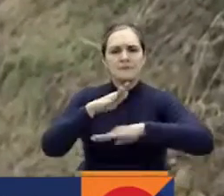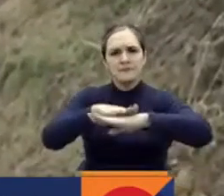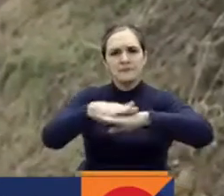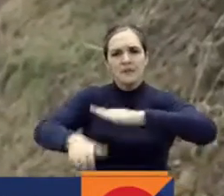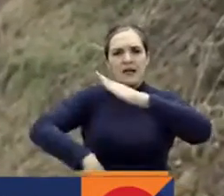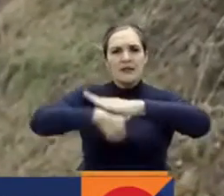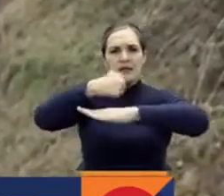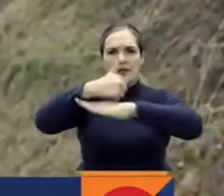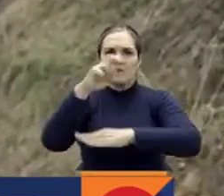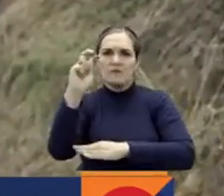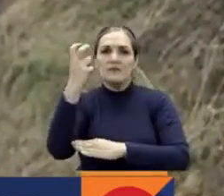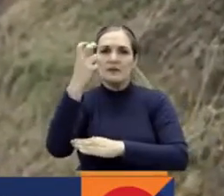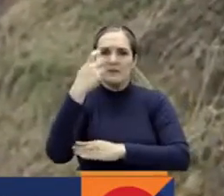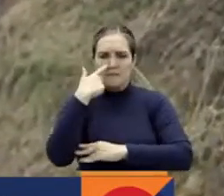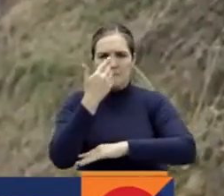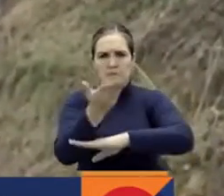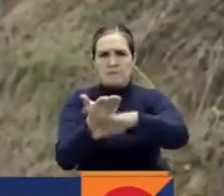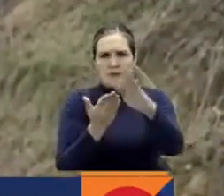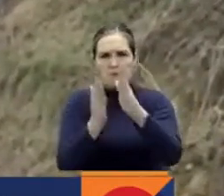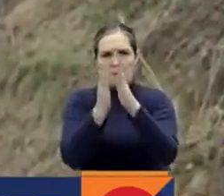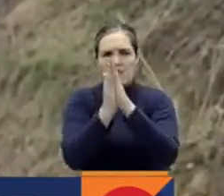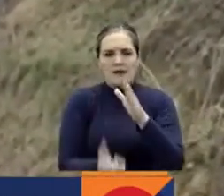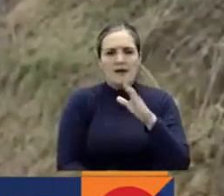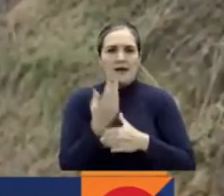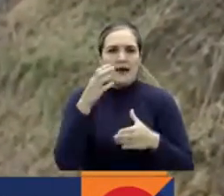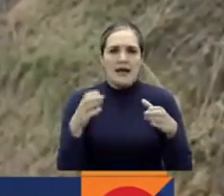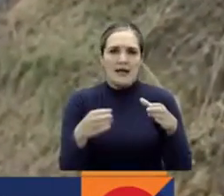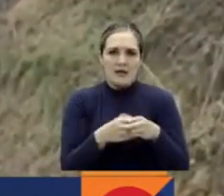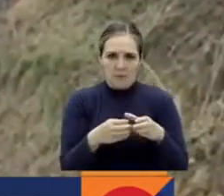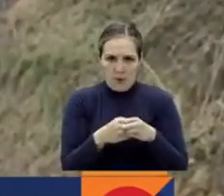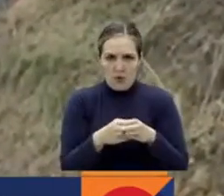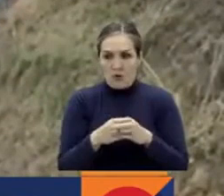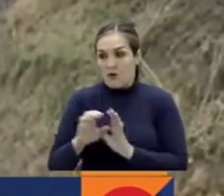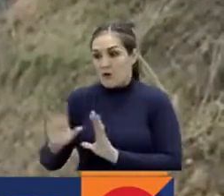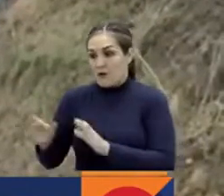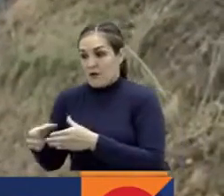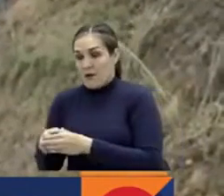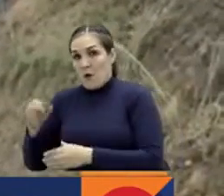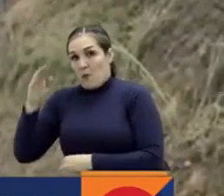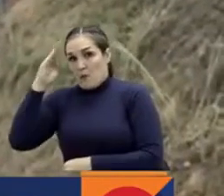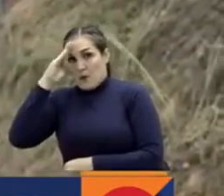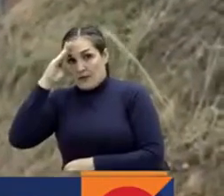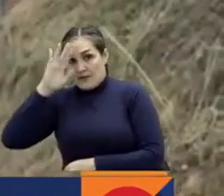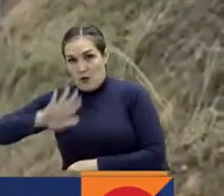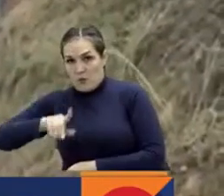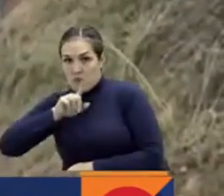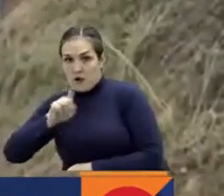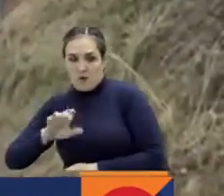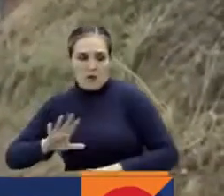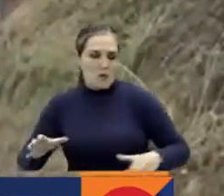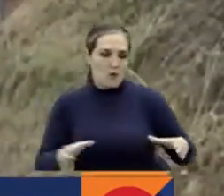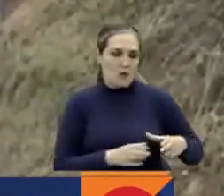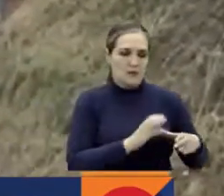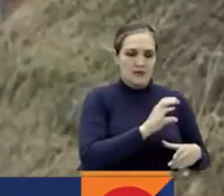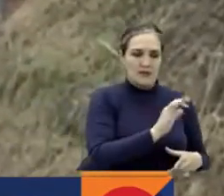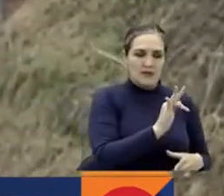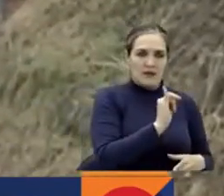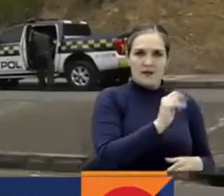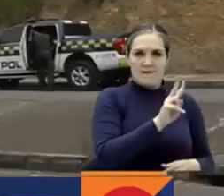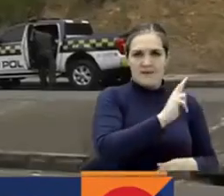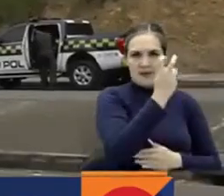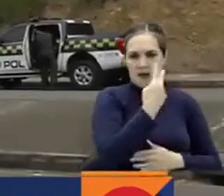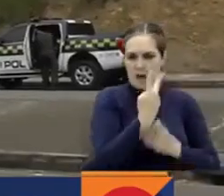de Fiscalía que conforme un equipo entre la Policía Judicial de la Metropolitana y el Cuerpo Técnico de Investigación de la